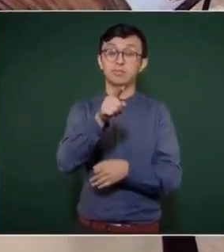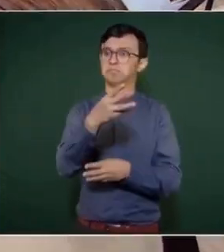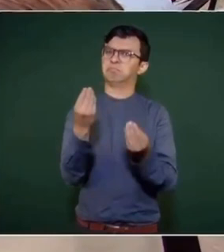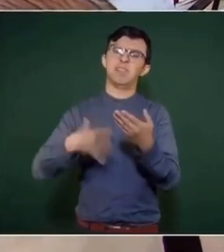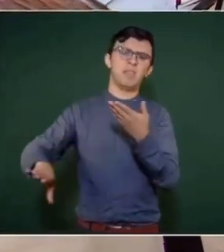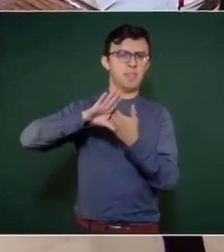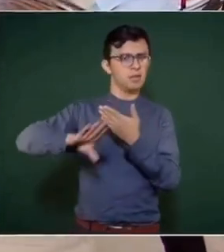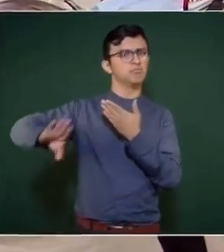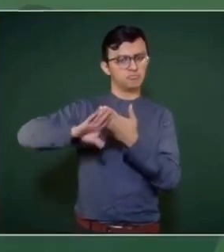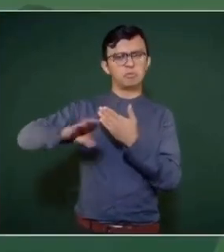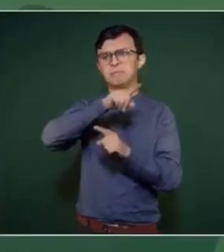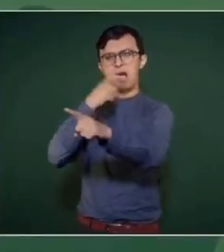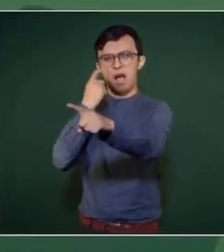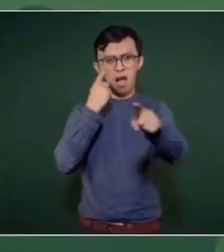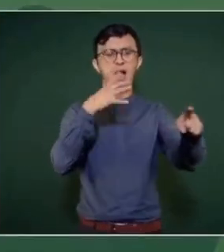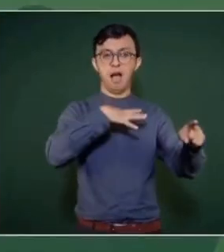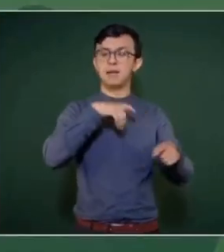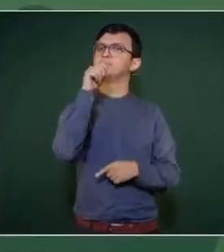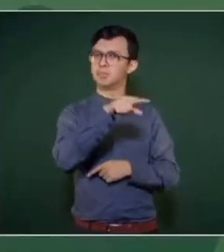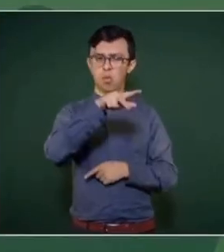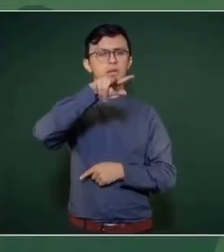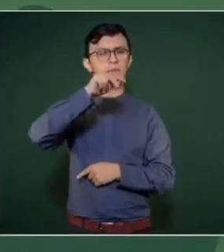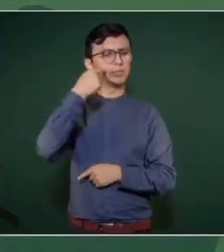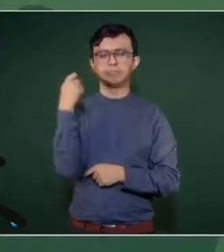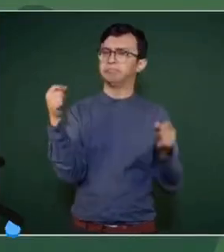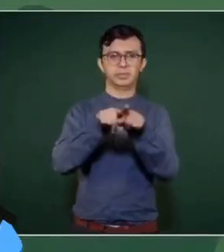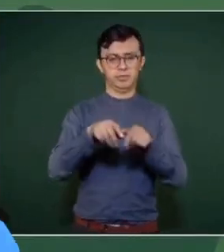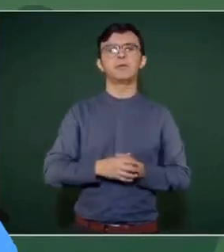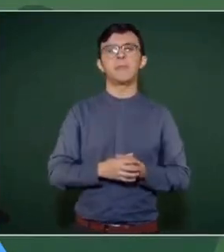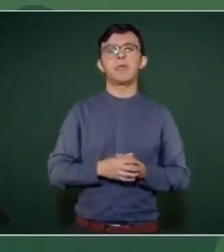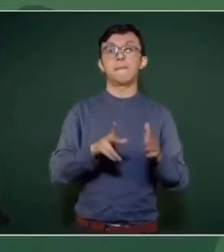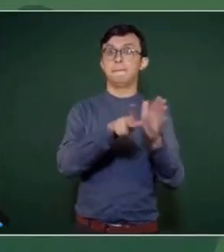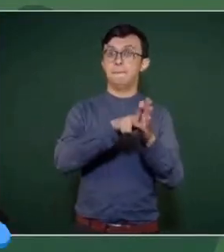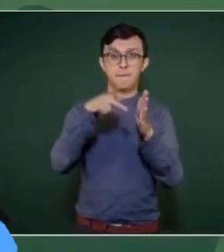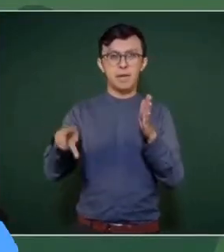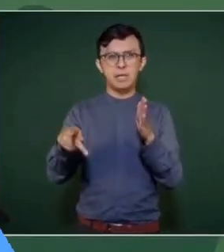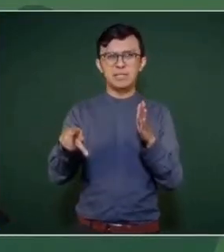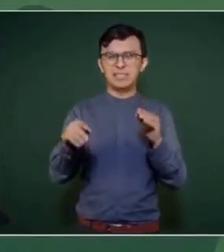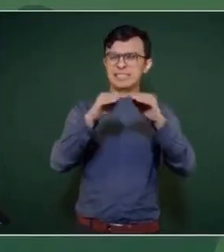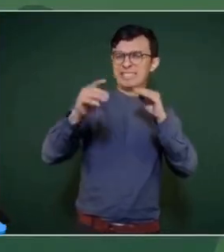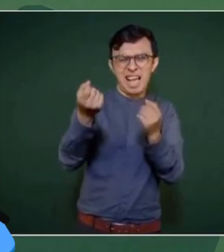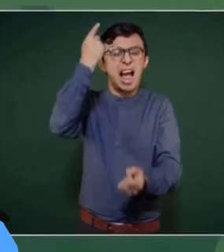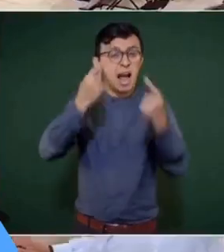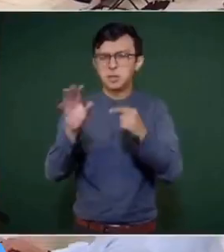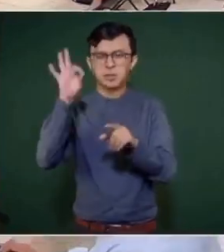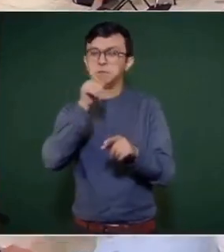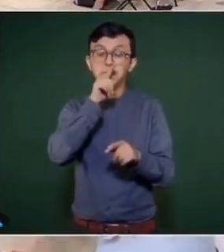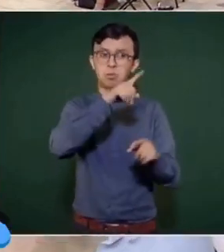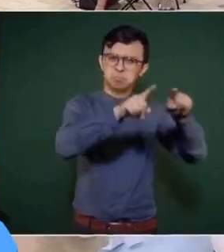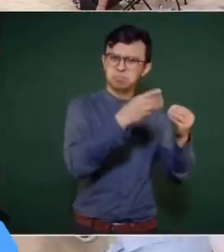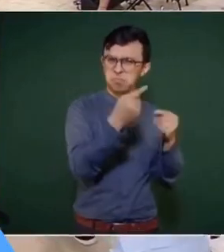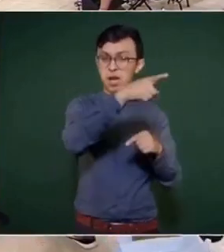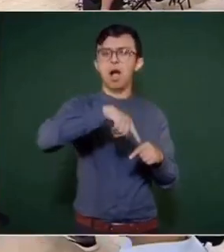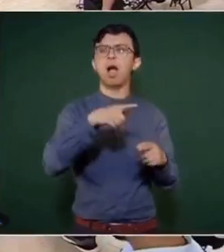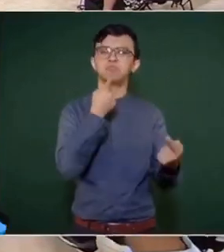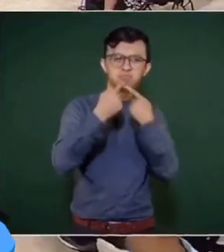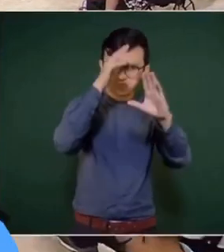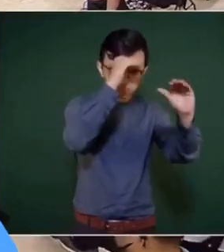contra. La televisión, lo mismo. Los periódicos, casi todos. Se ponen de